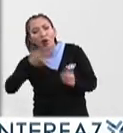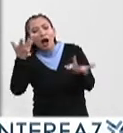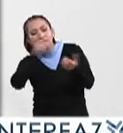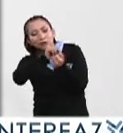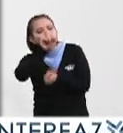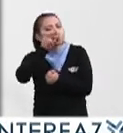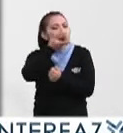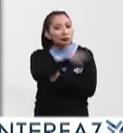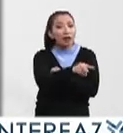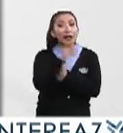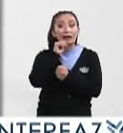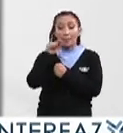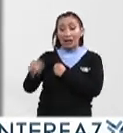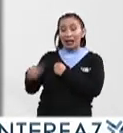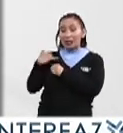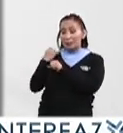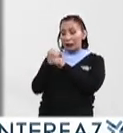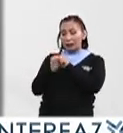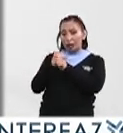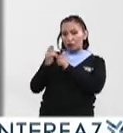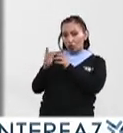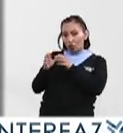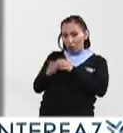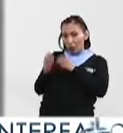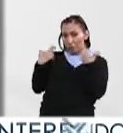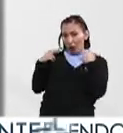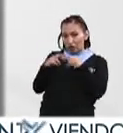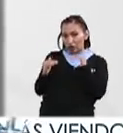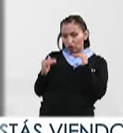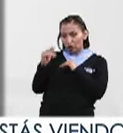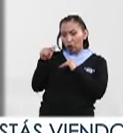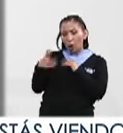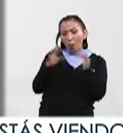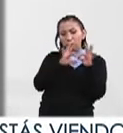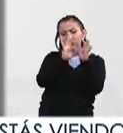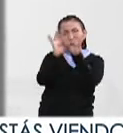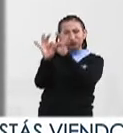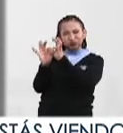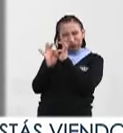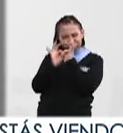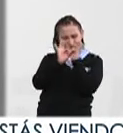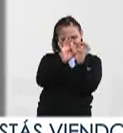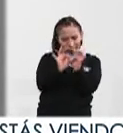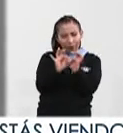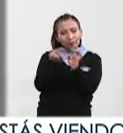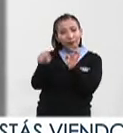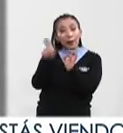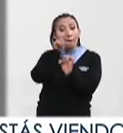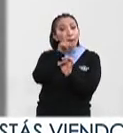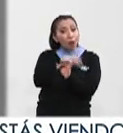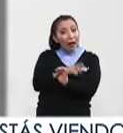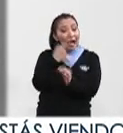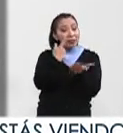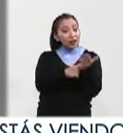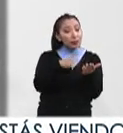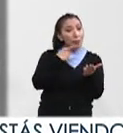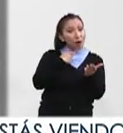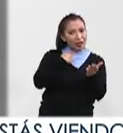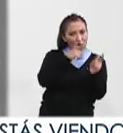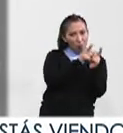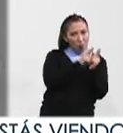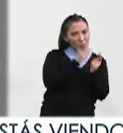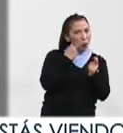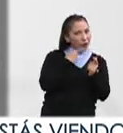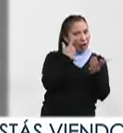Y tienes también la academia, y tienes como una coalición, ¿no? Y mujeres en la política, en los